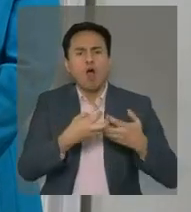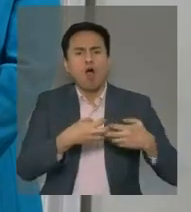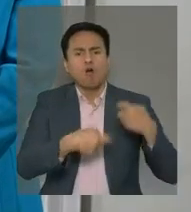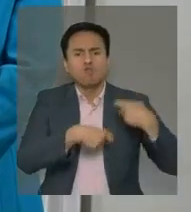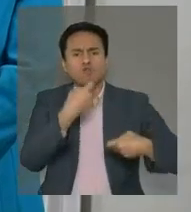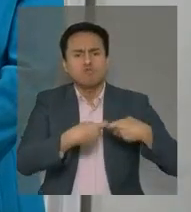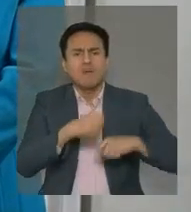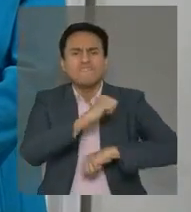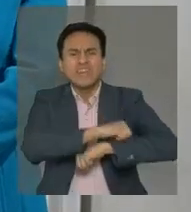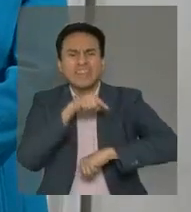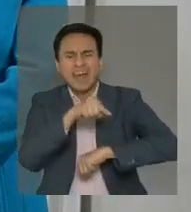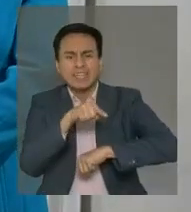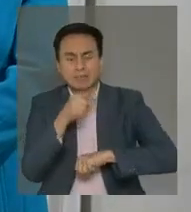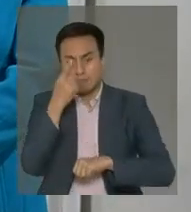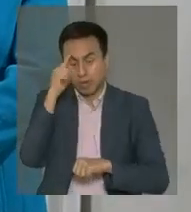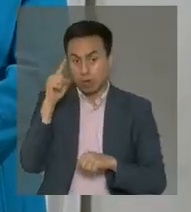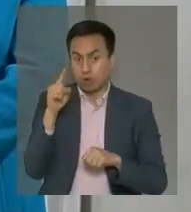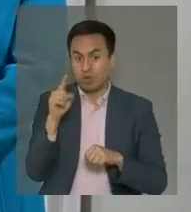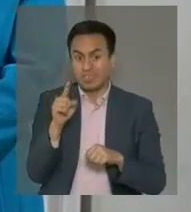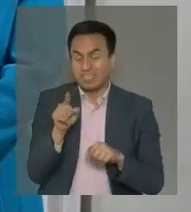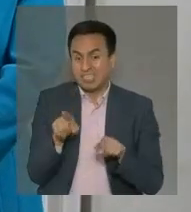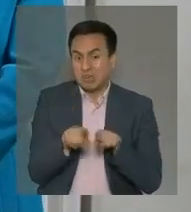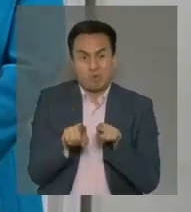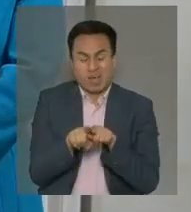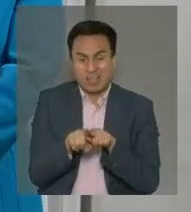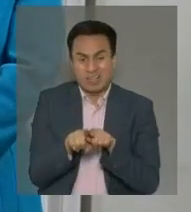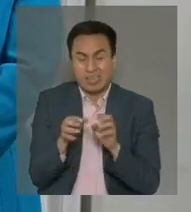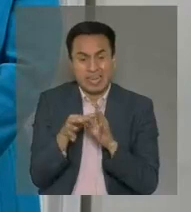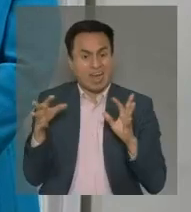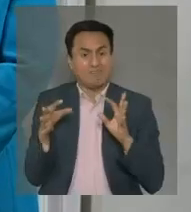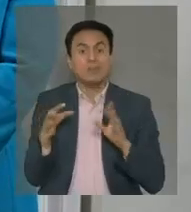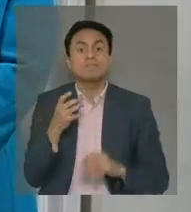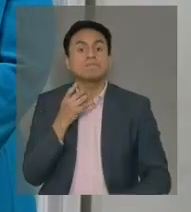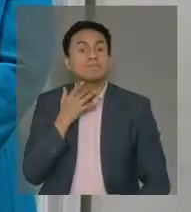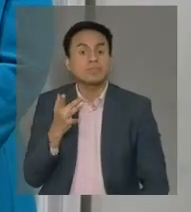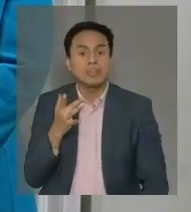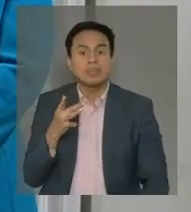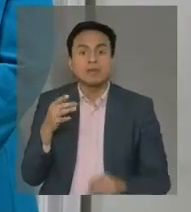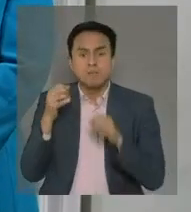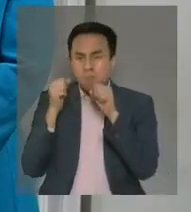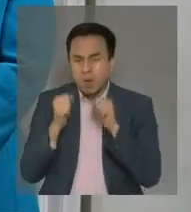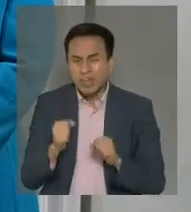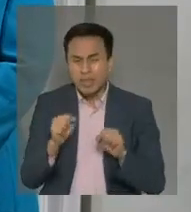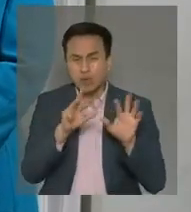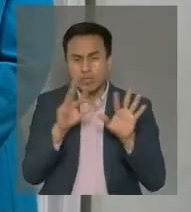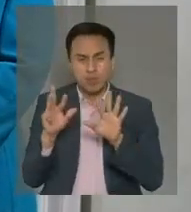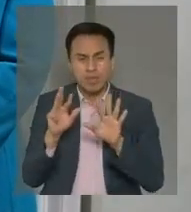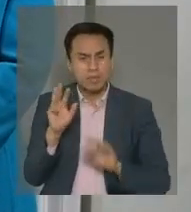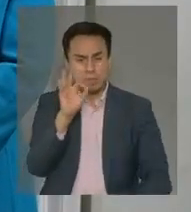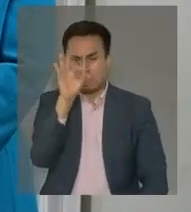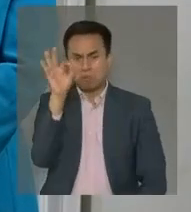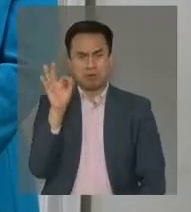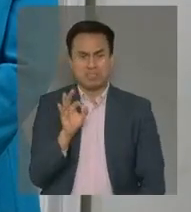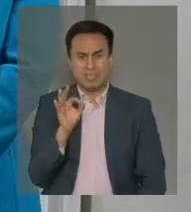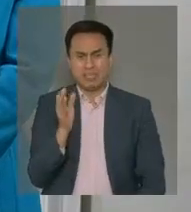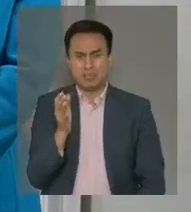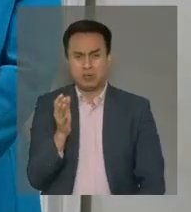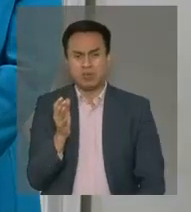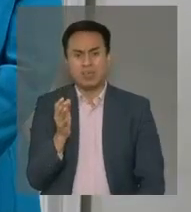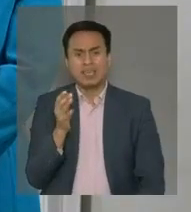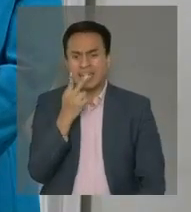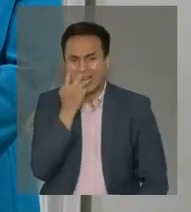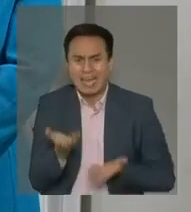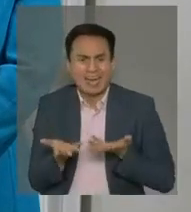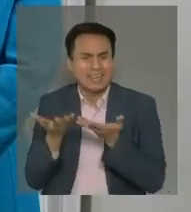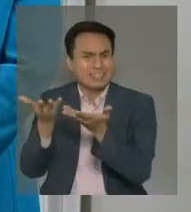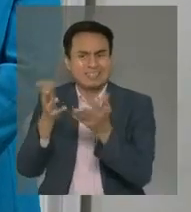ni aún así y esto es lo grave ni aún así se podría captar el 99 por ciento de los gases que